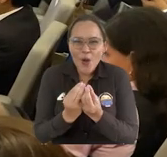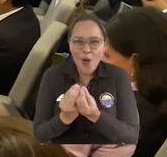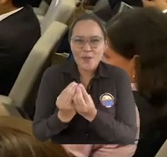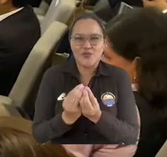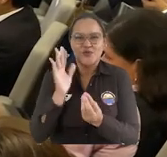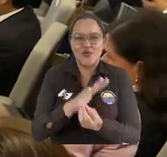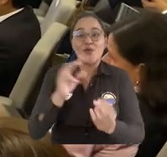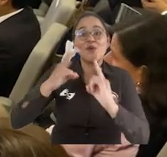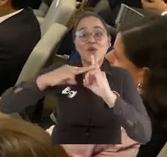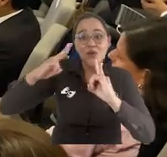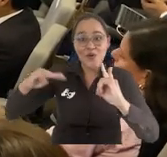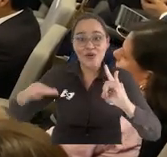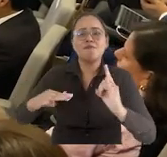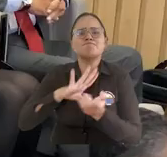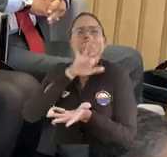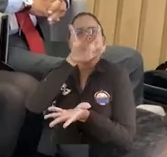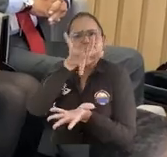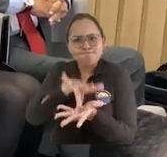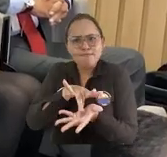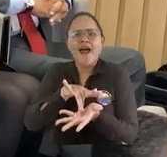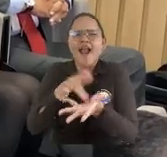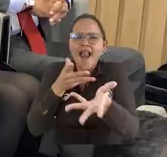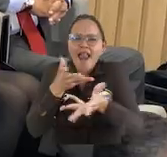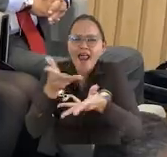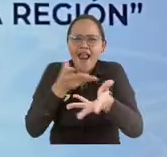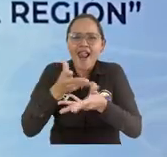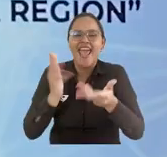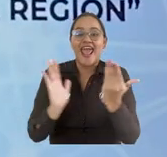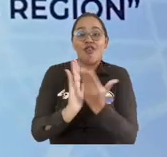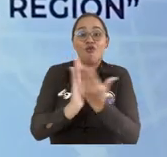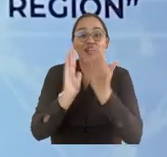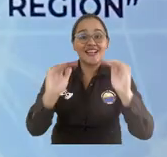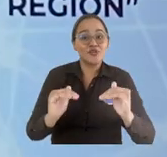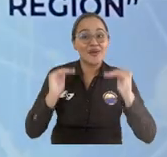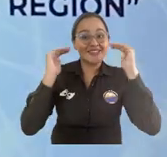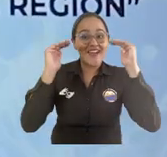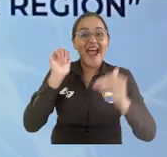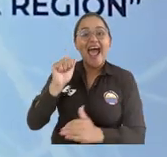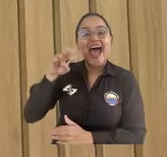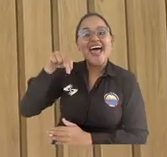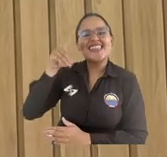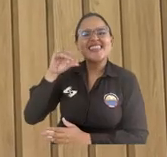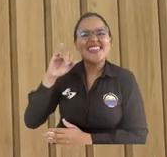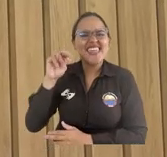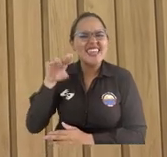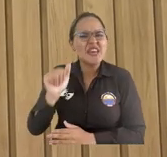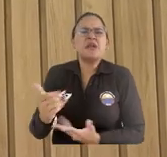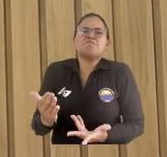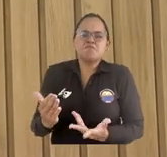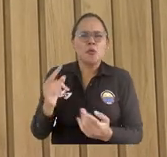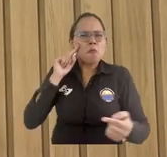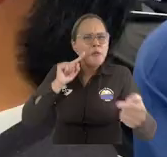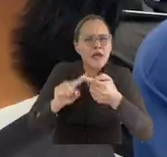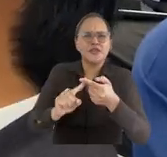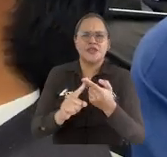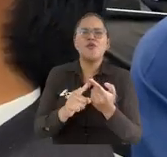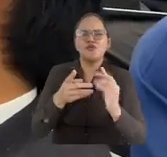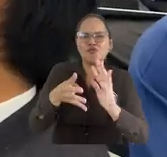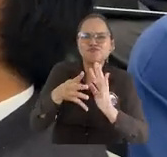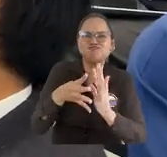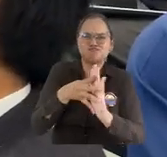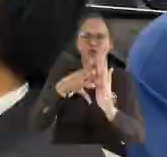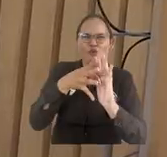La Comisión de Unimagdalena participó como asistente en el panel Educación Superior Andina, Retos de Transformación de la